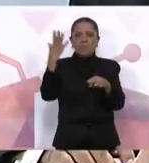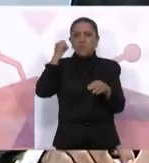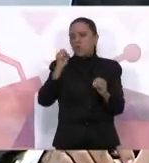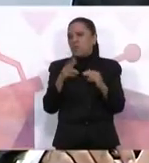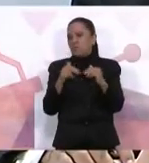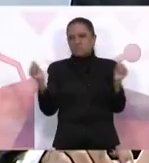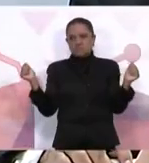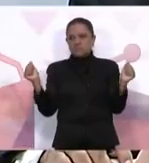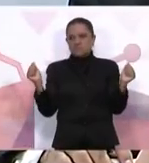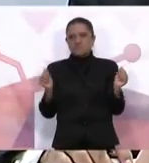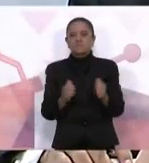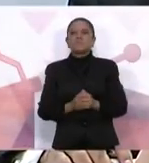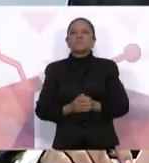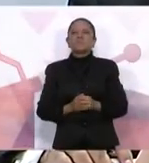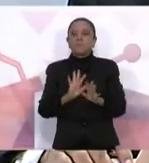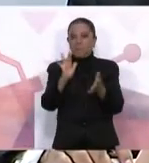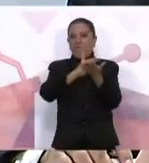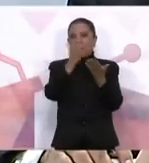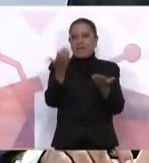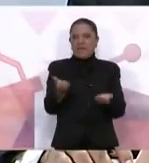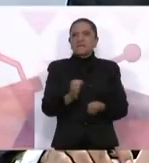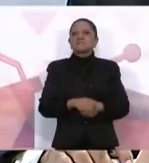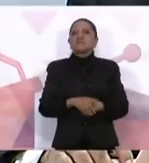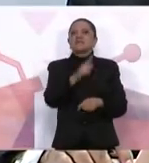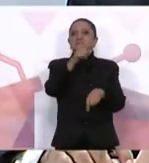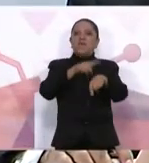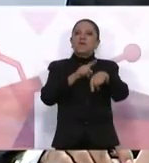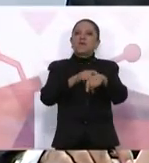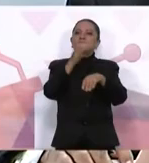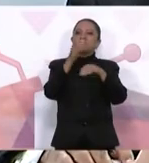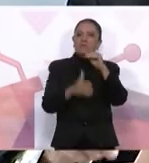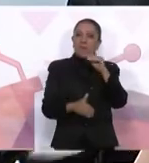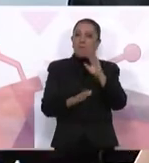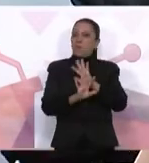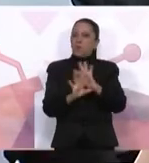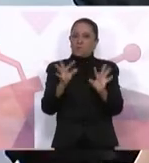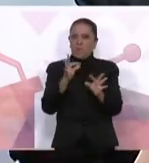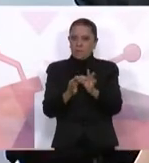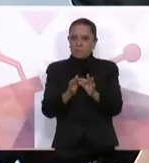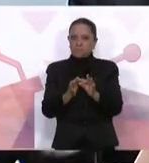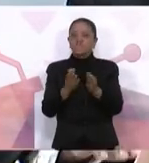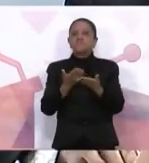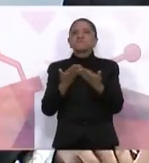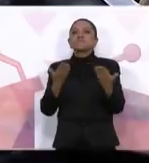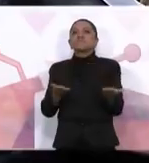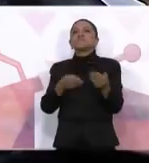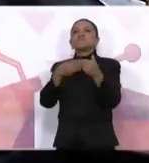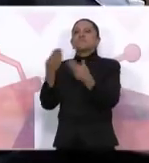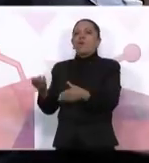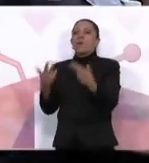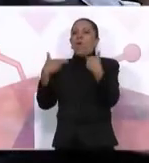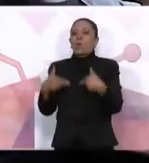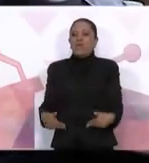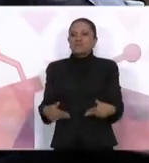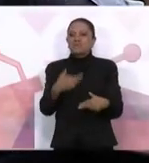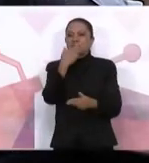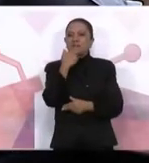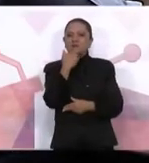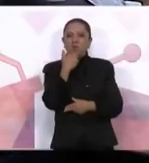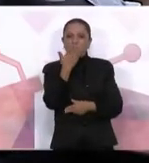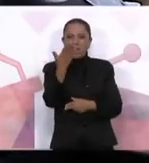independiente de fidel demédicis se ha acabado ya su tiempo pasamos entonces con el candidato del partido humanista mario rojas adelante